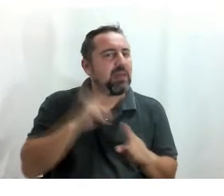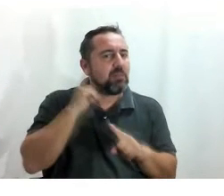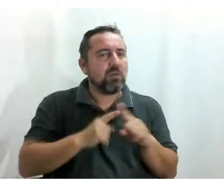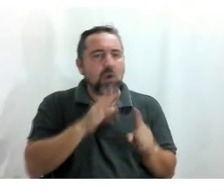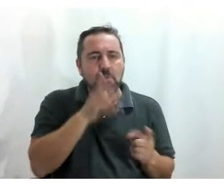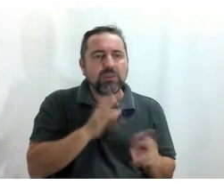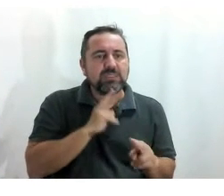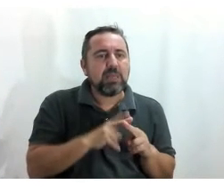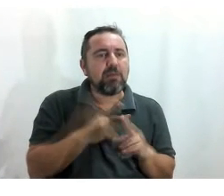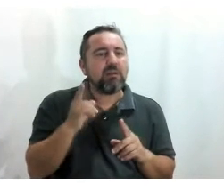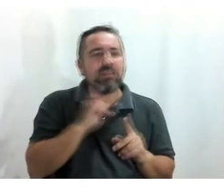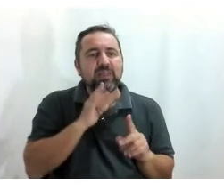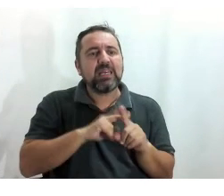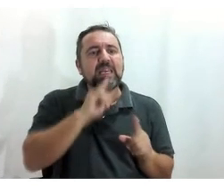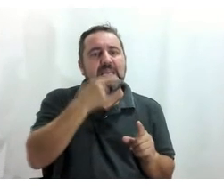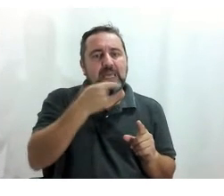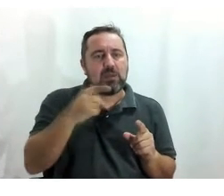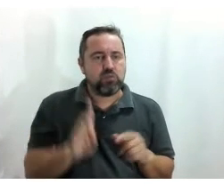por deficiencia en IGF-1.